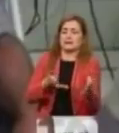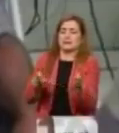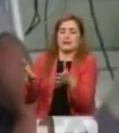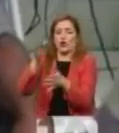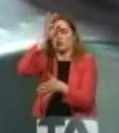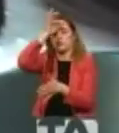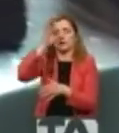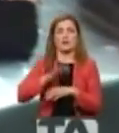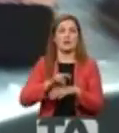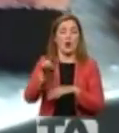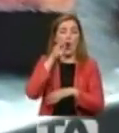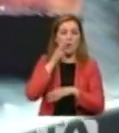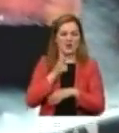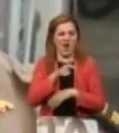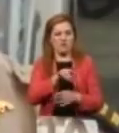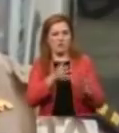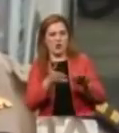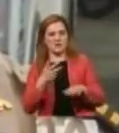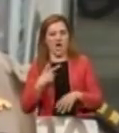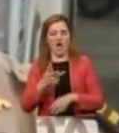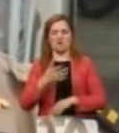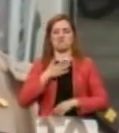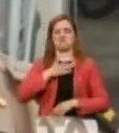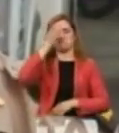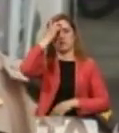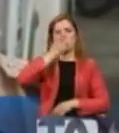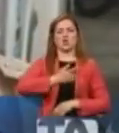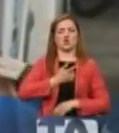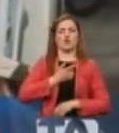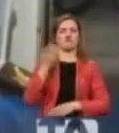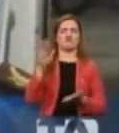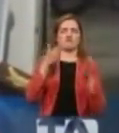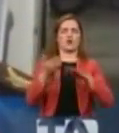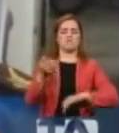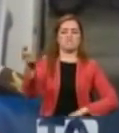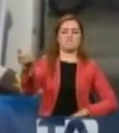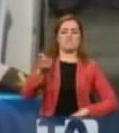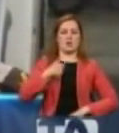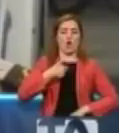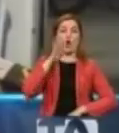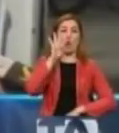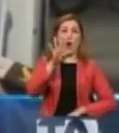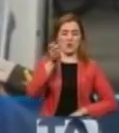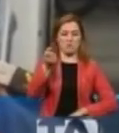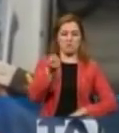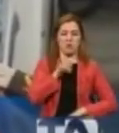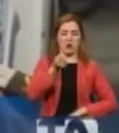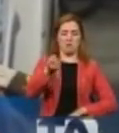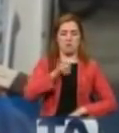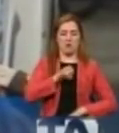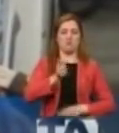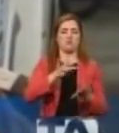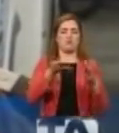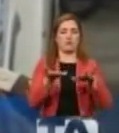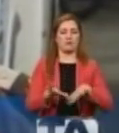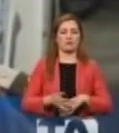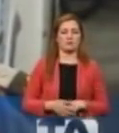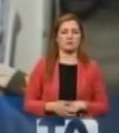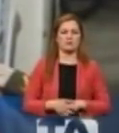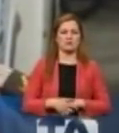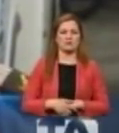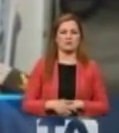autoeliminarse con la misma arma blanca. Él se propina 4 puñaladas a la altura del pecho con la finalidad, me imagino, de